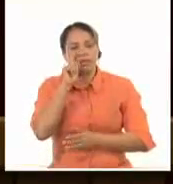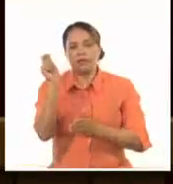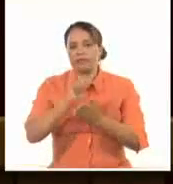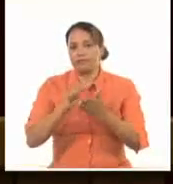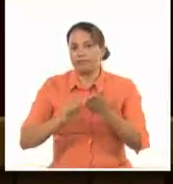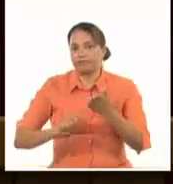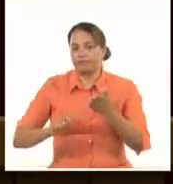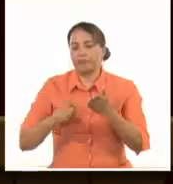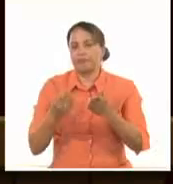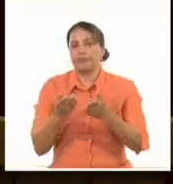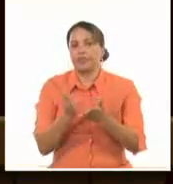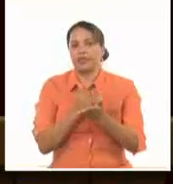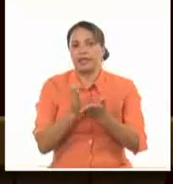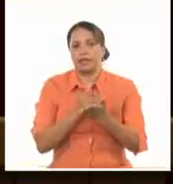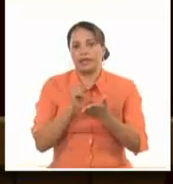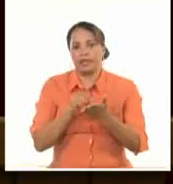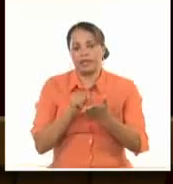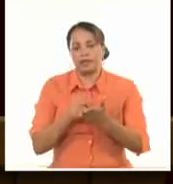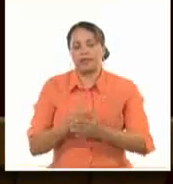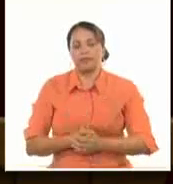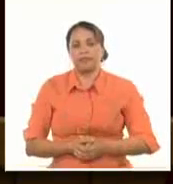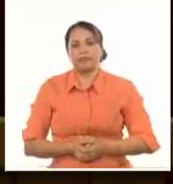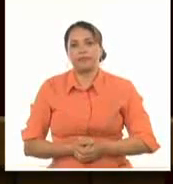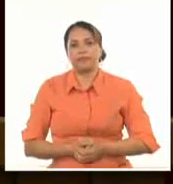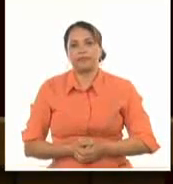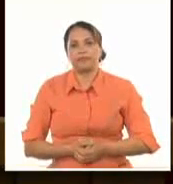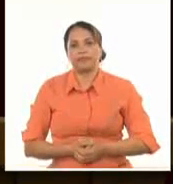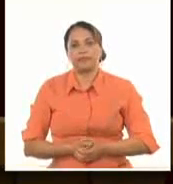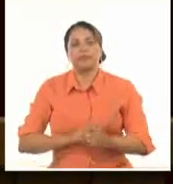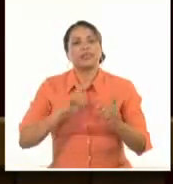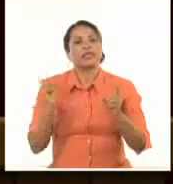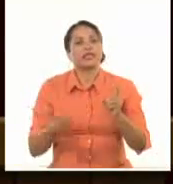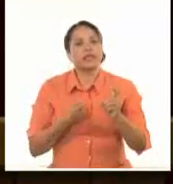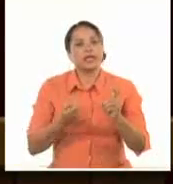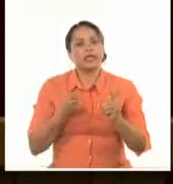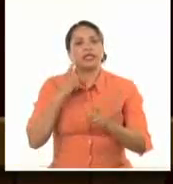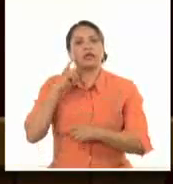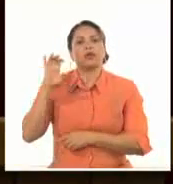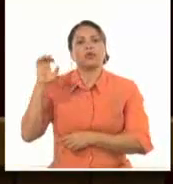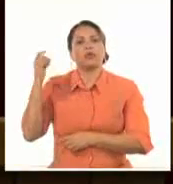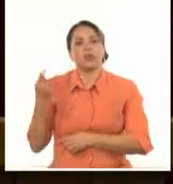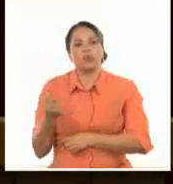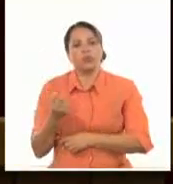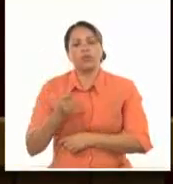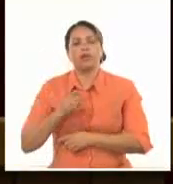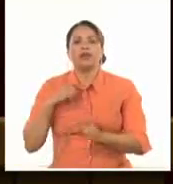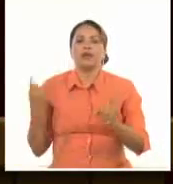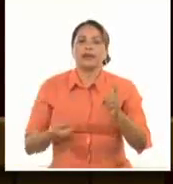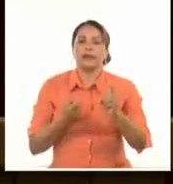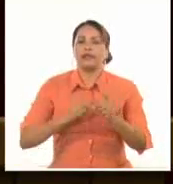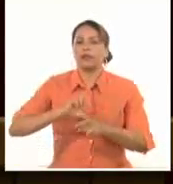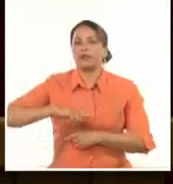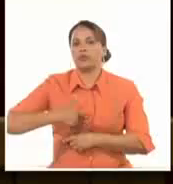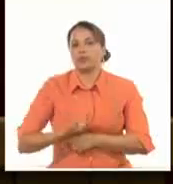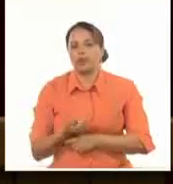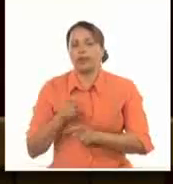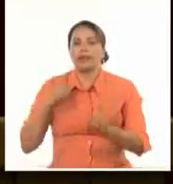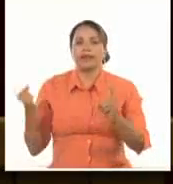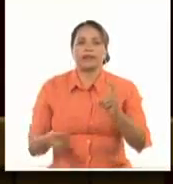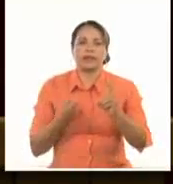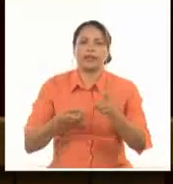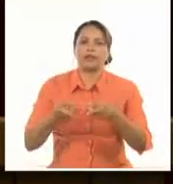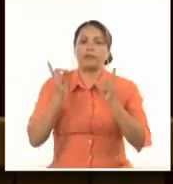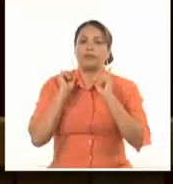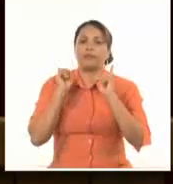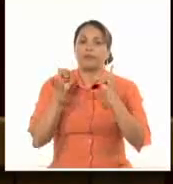en ese artículo. Guerra económica, guerra cultural, guerra política. No